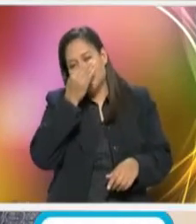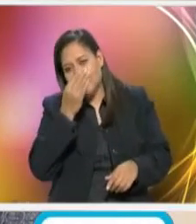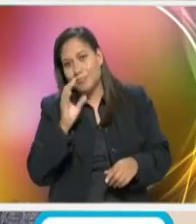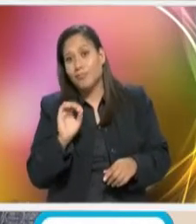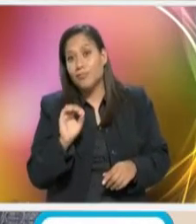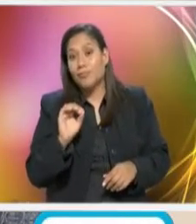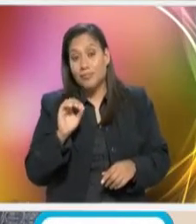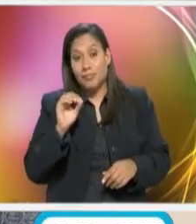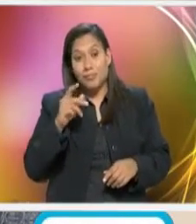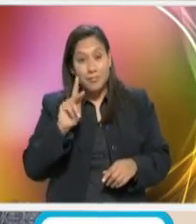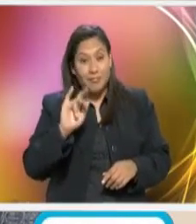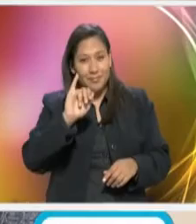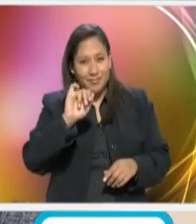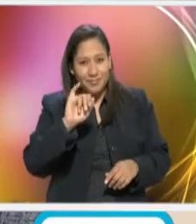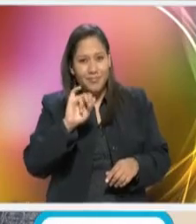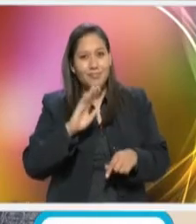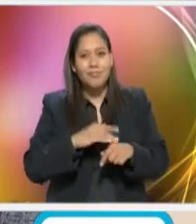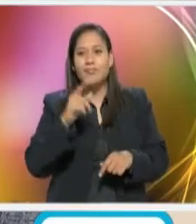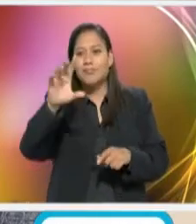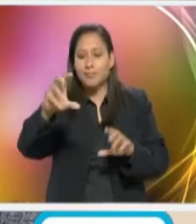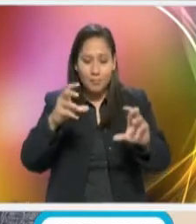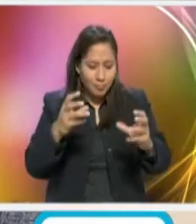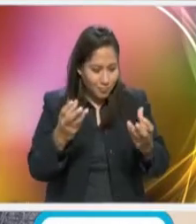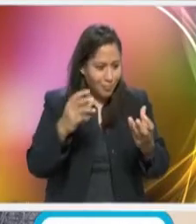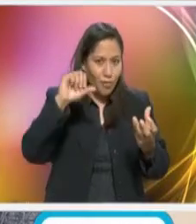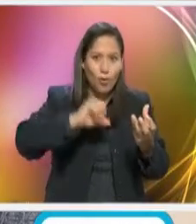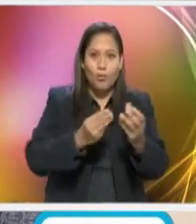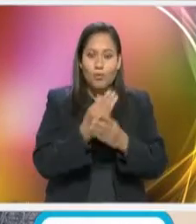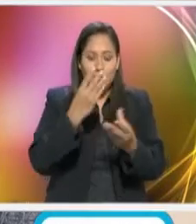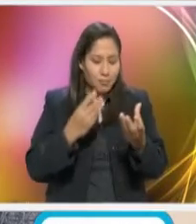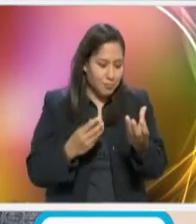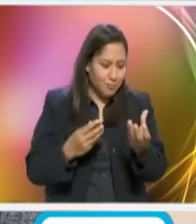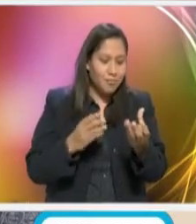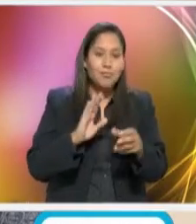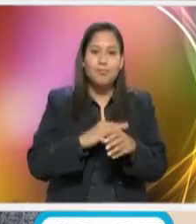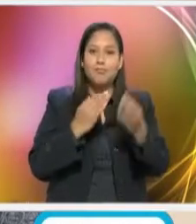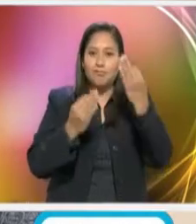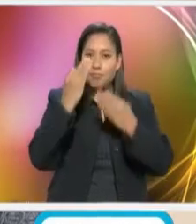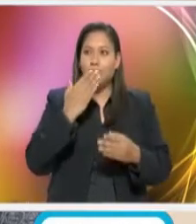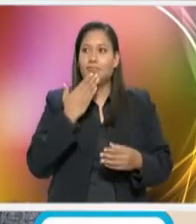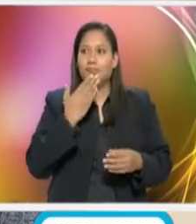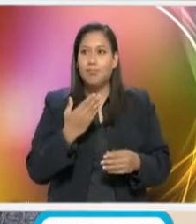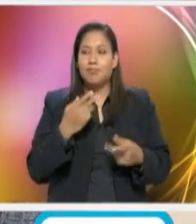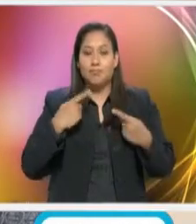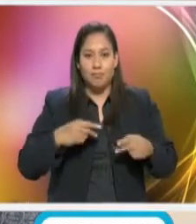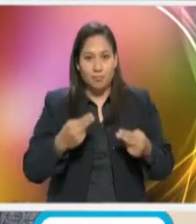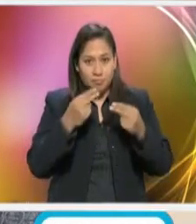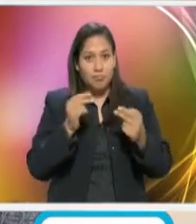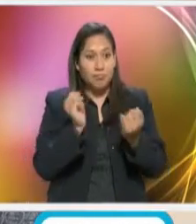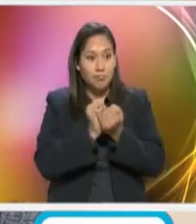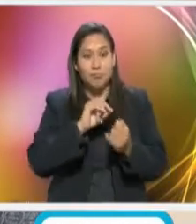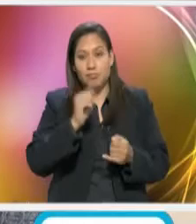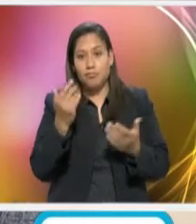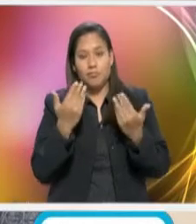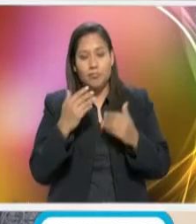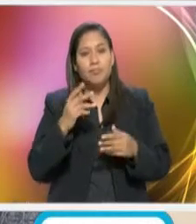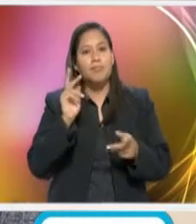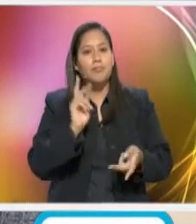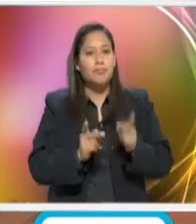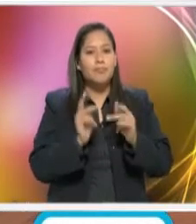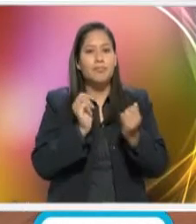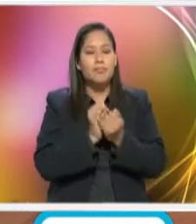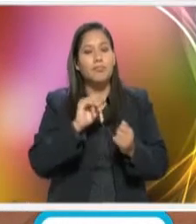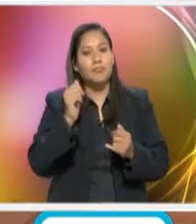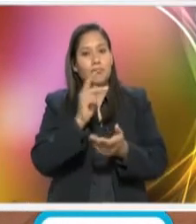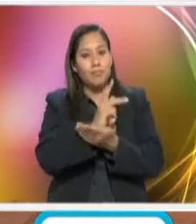pero lo que sí regresas es por la calidad, por la frescura, pero sobre todo por el trato que te dan los locatarios, que es inigualable. Platicábamos también en